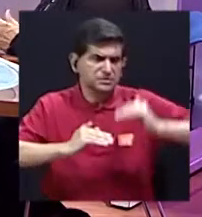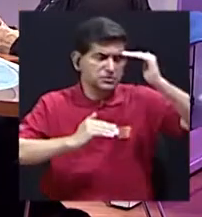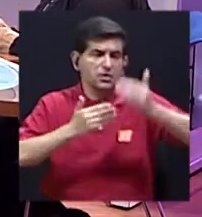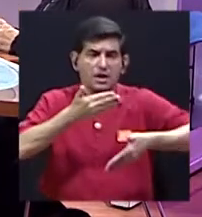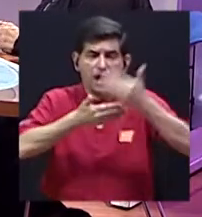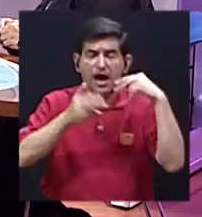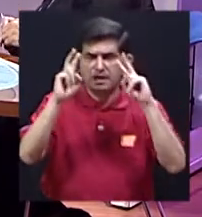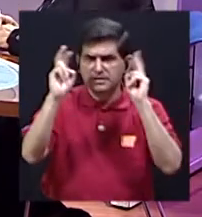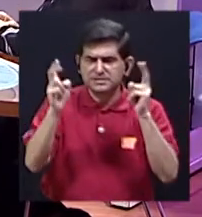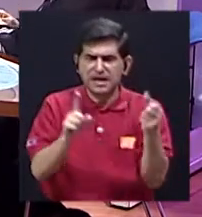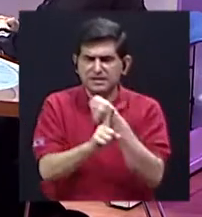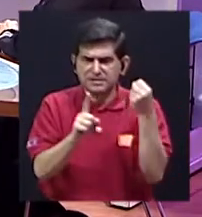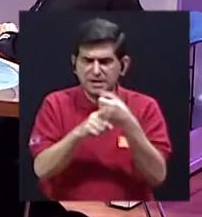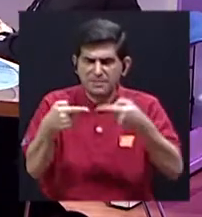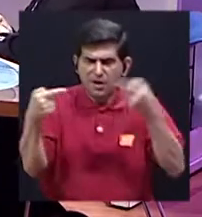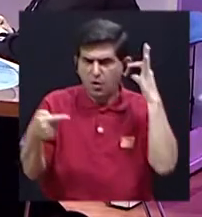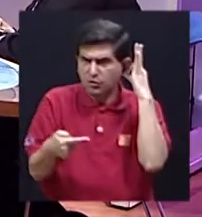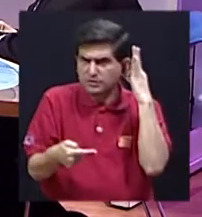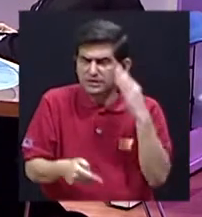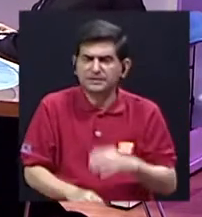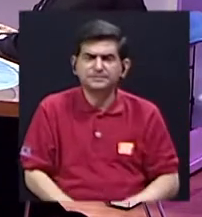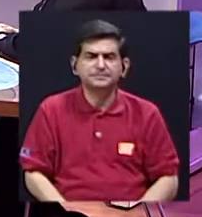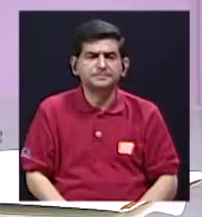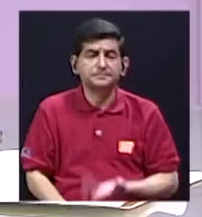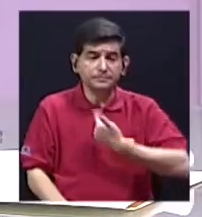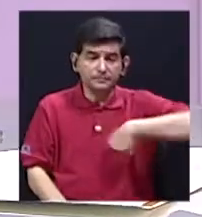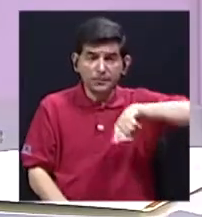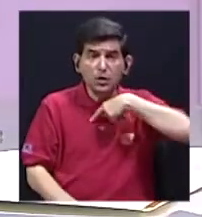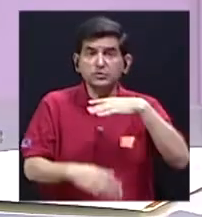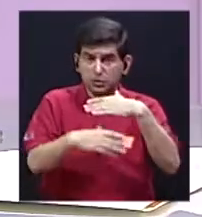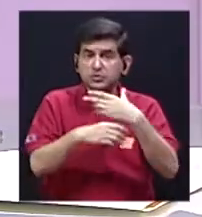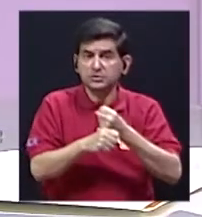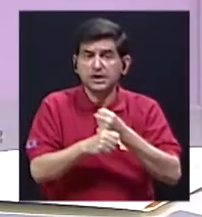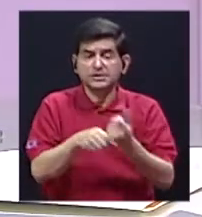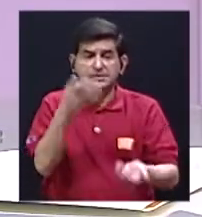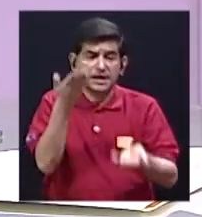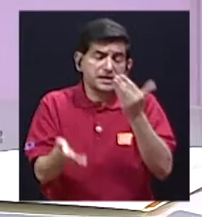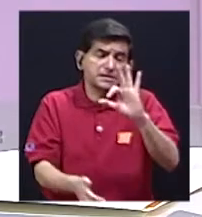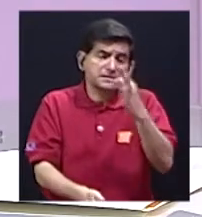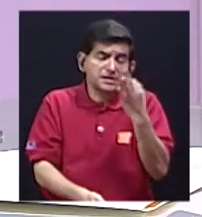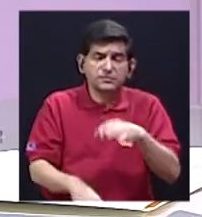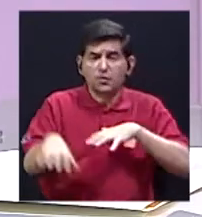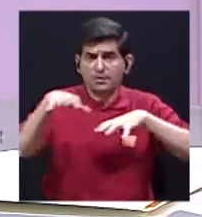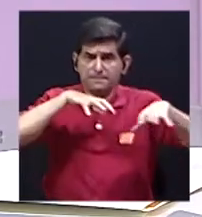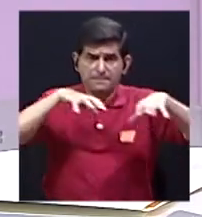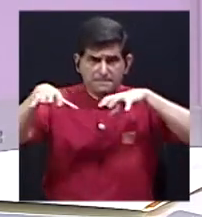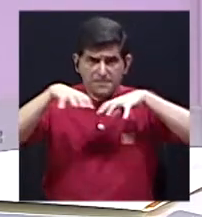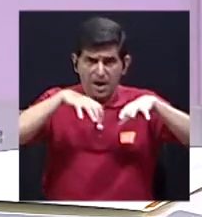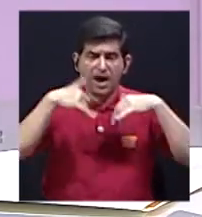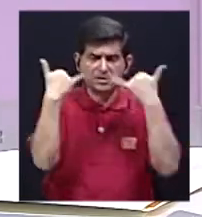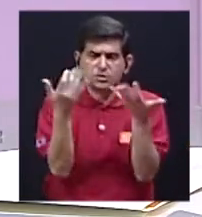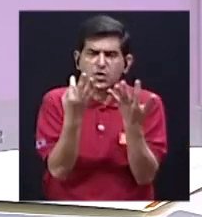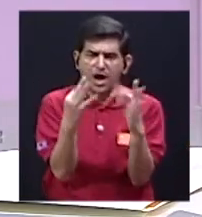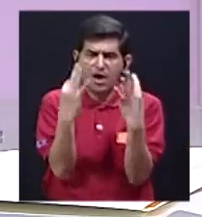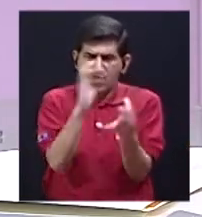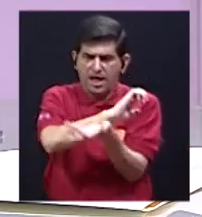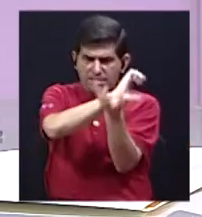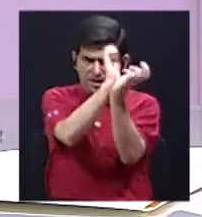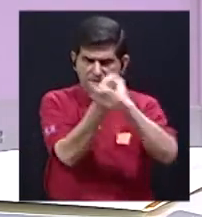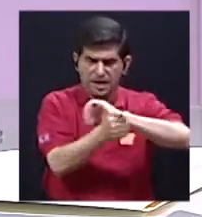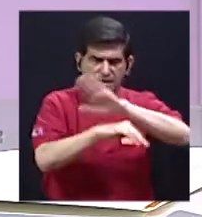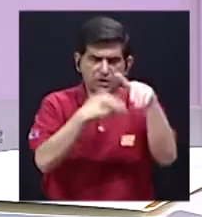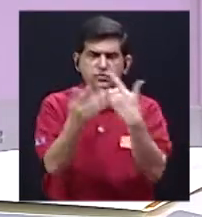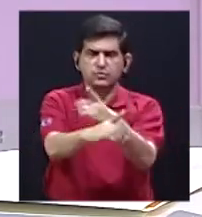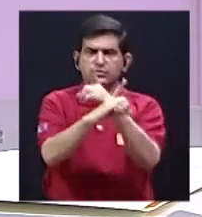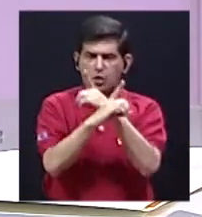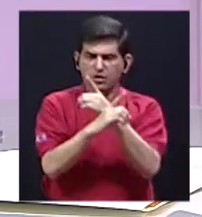dando el tema de la violencia contra el nobel bueno lo que estamos haciendo y en realidad es como una forma de acción que estamos intentando modificar desde toda